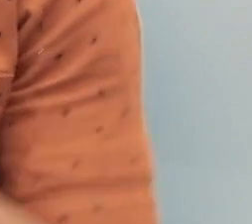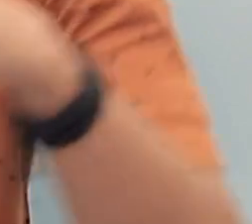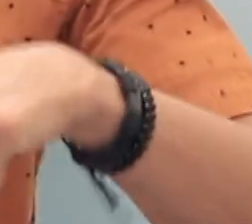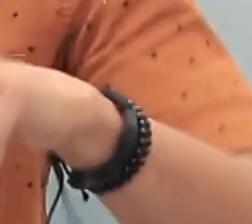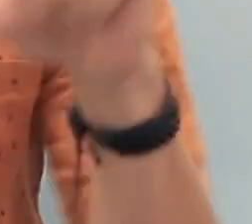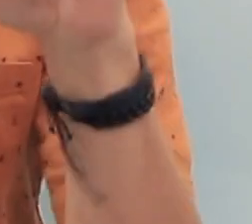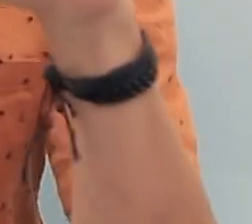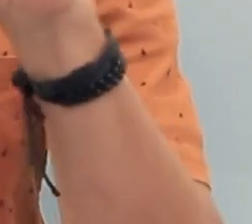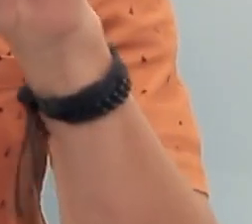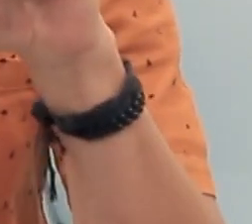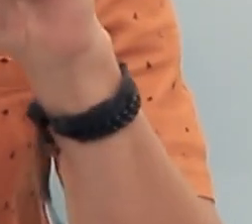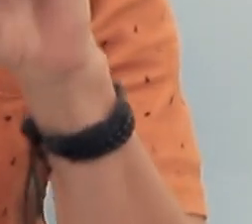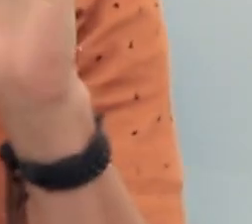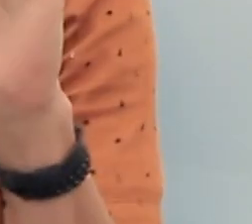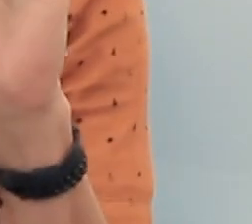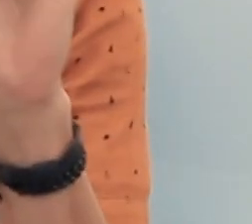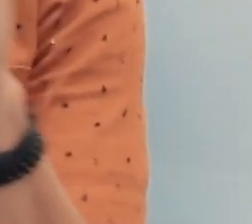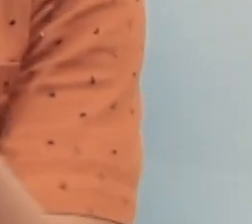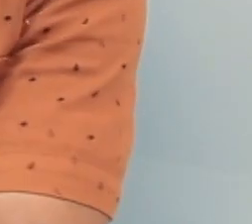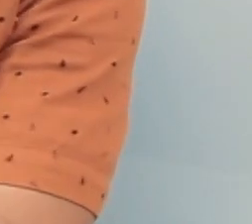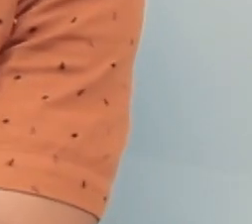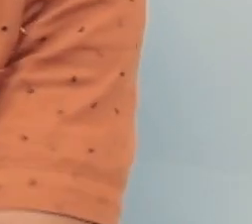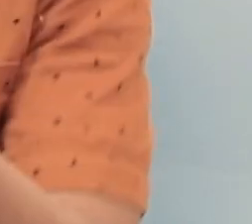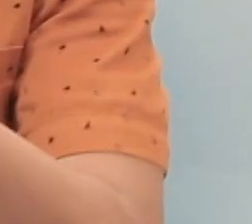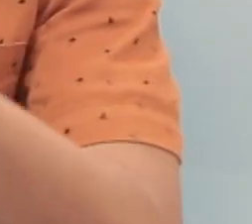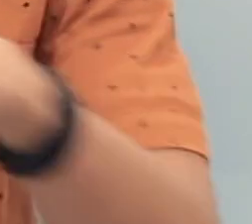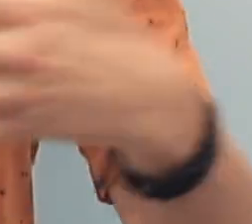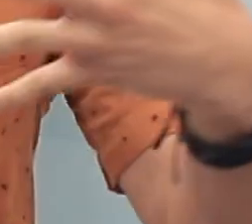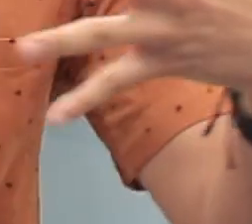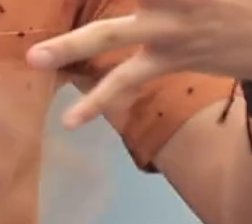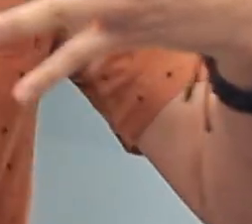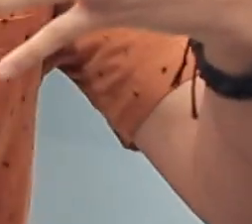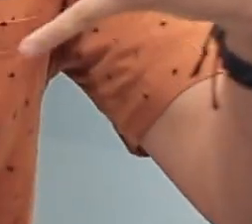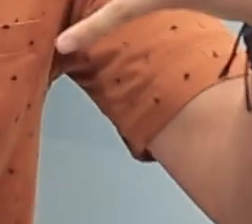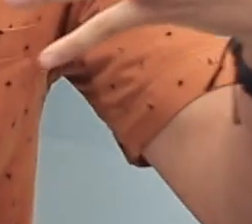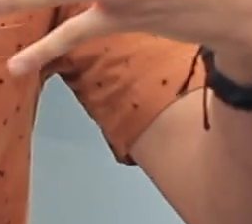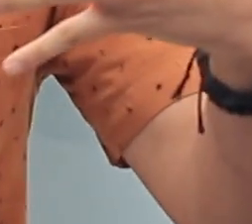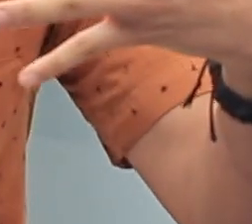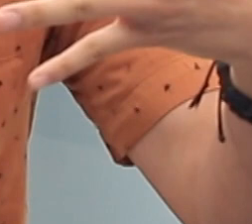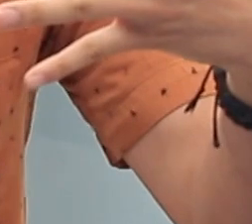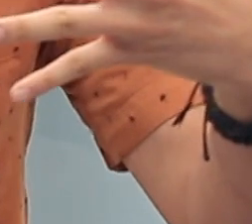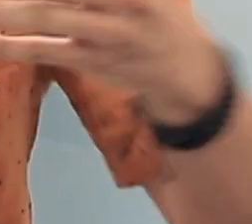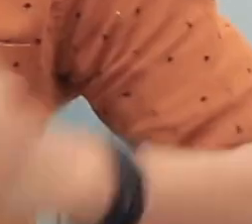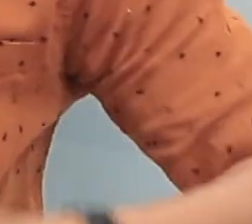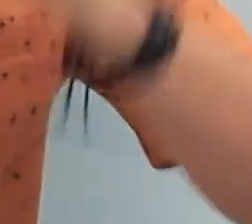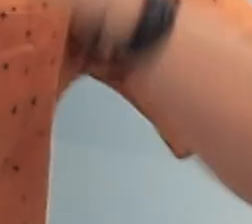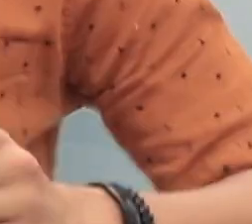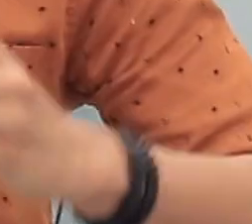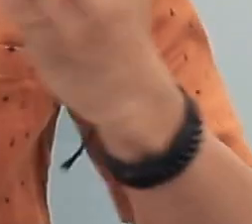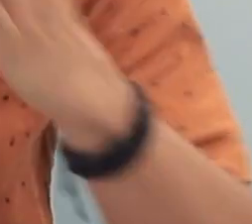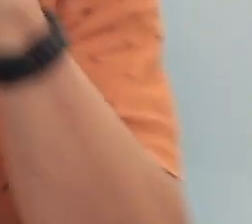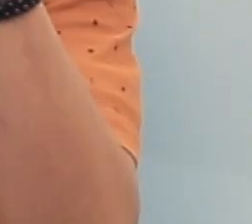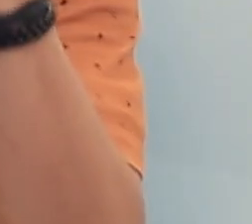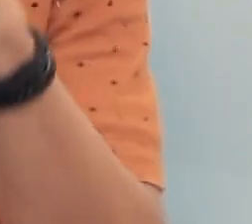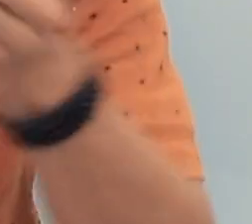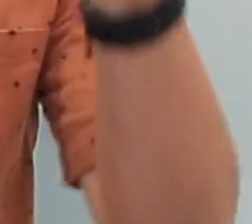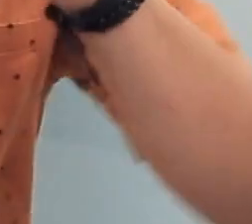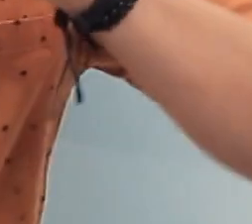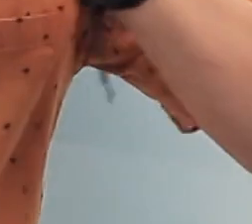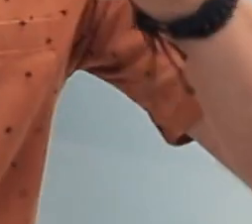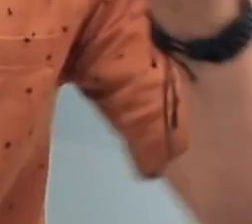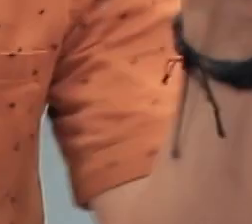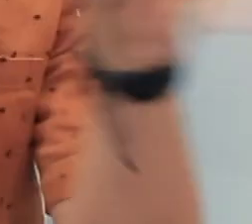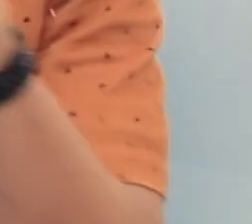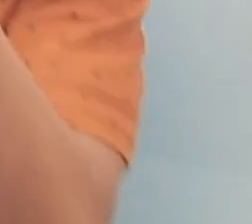sobre los contenidos del Canal Cómo se toma la decisión de escoger Cuáles proyectos van a la